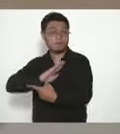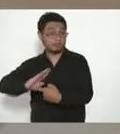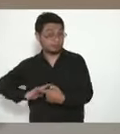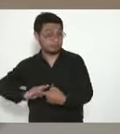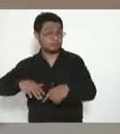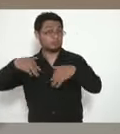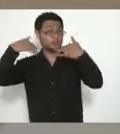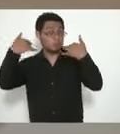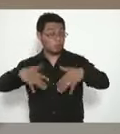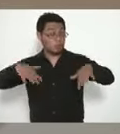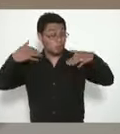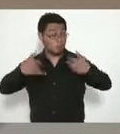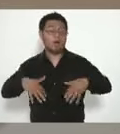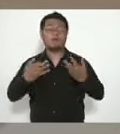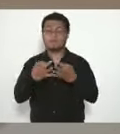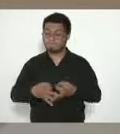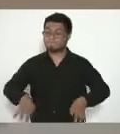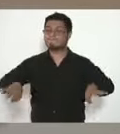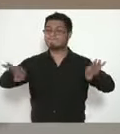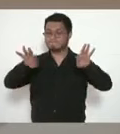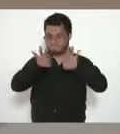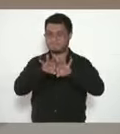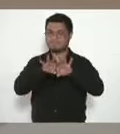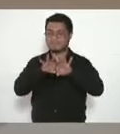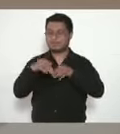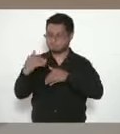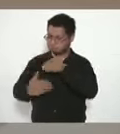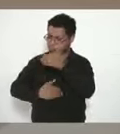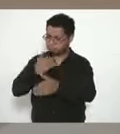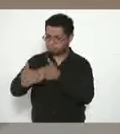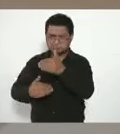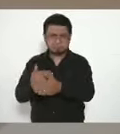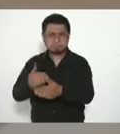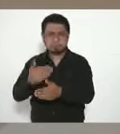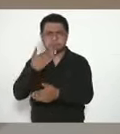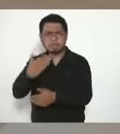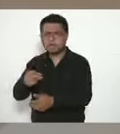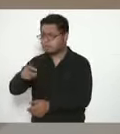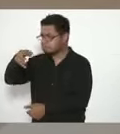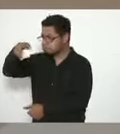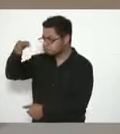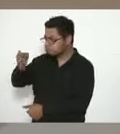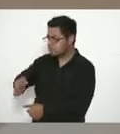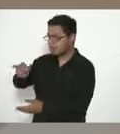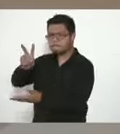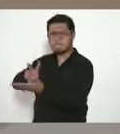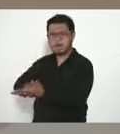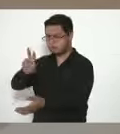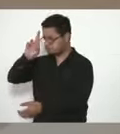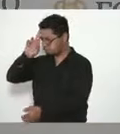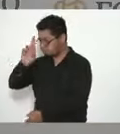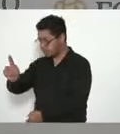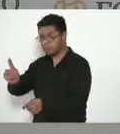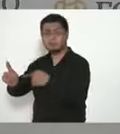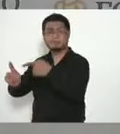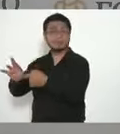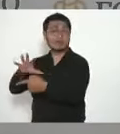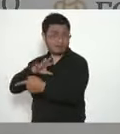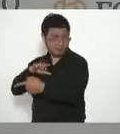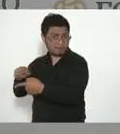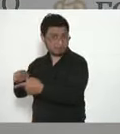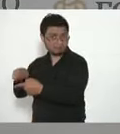muy importante. Vamos hacia adelante. Entre más democracia hay en un país,